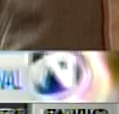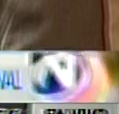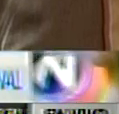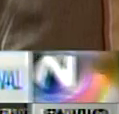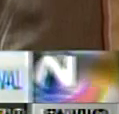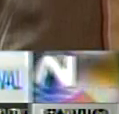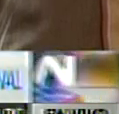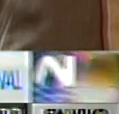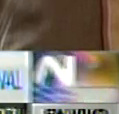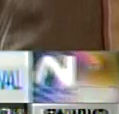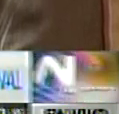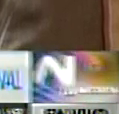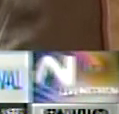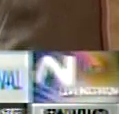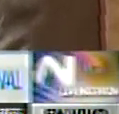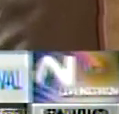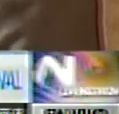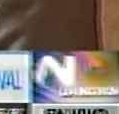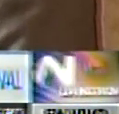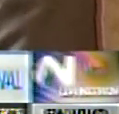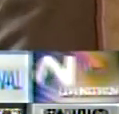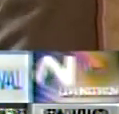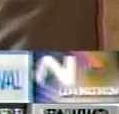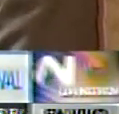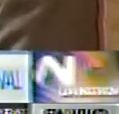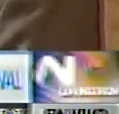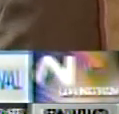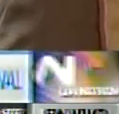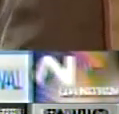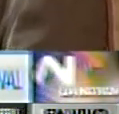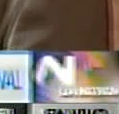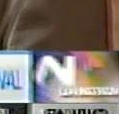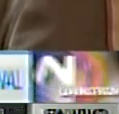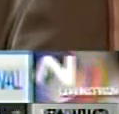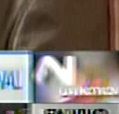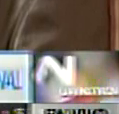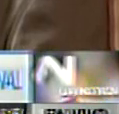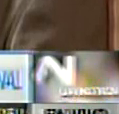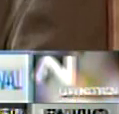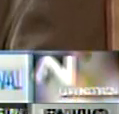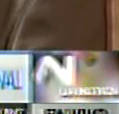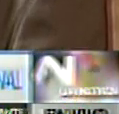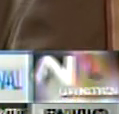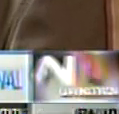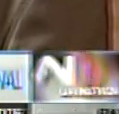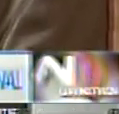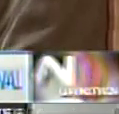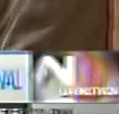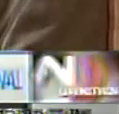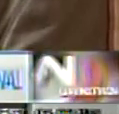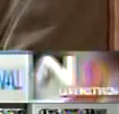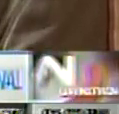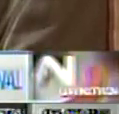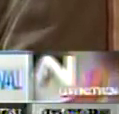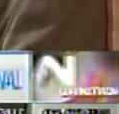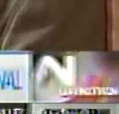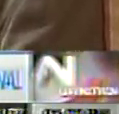incidente de la era Trump? Y después una precisión sobre la reunión que usted